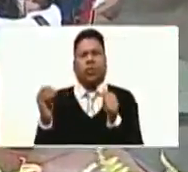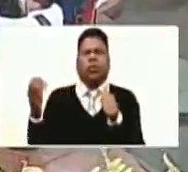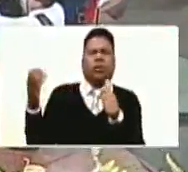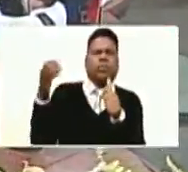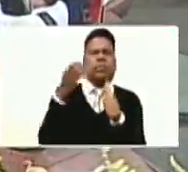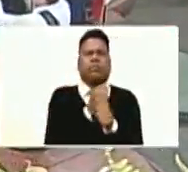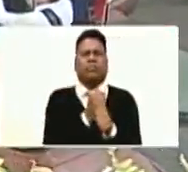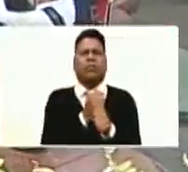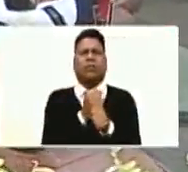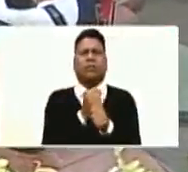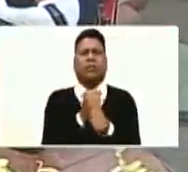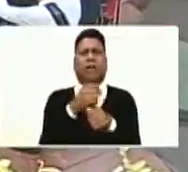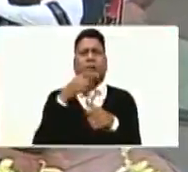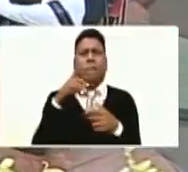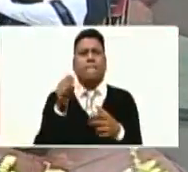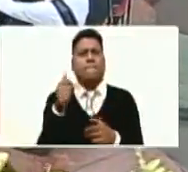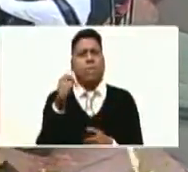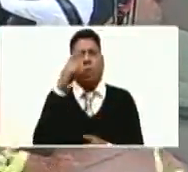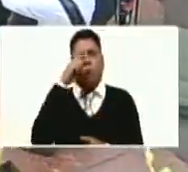revolución.